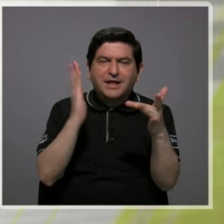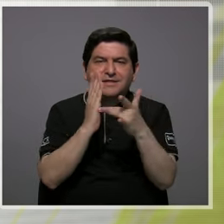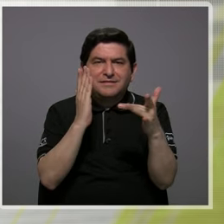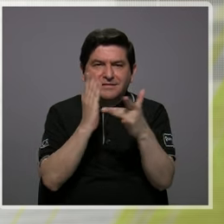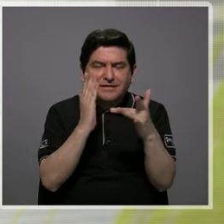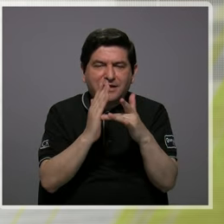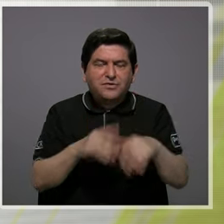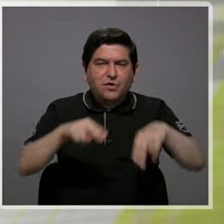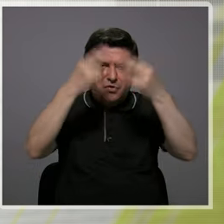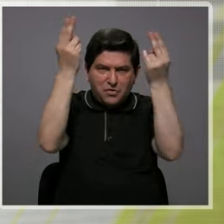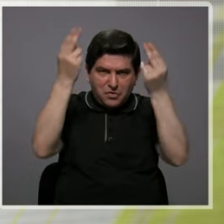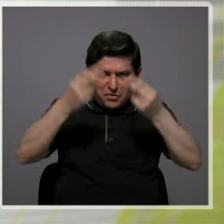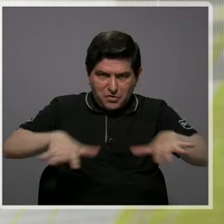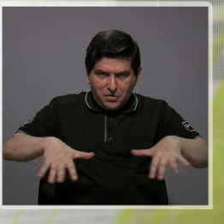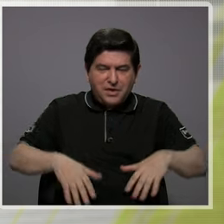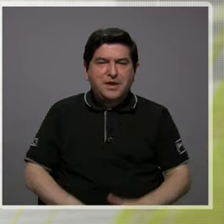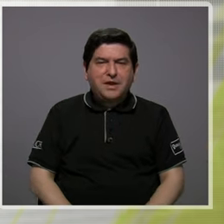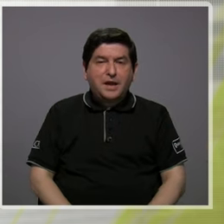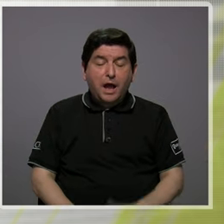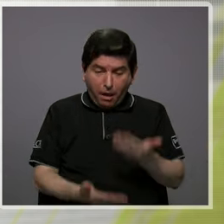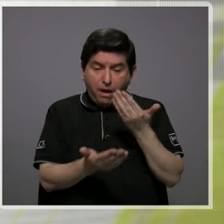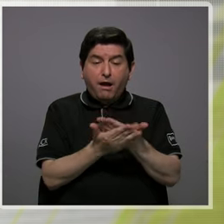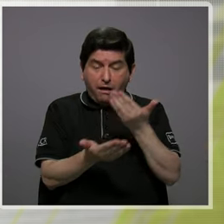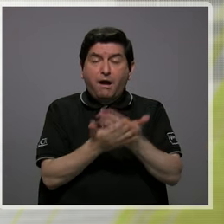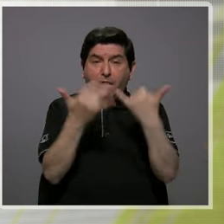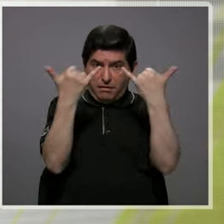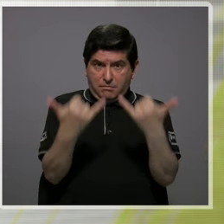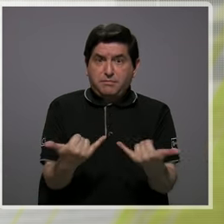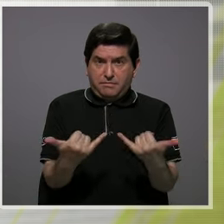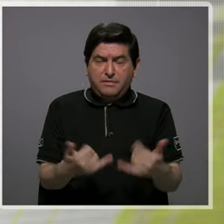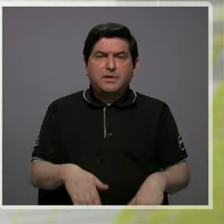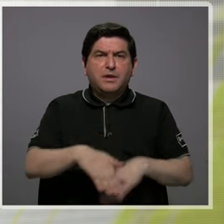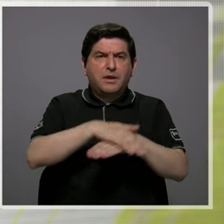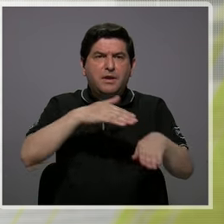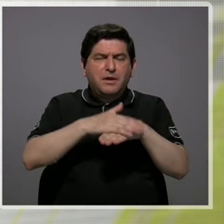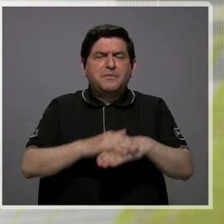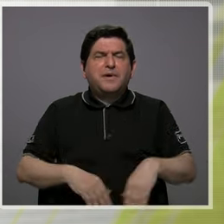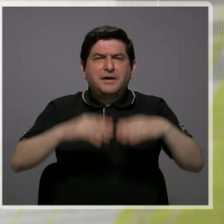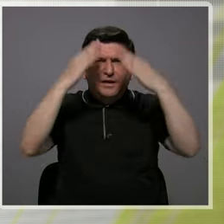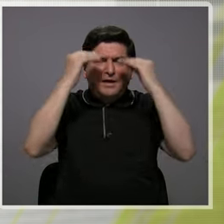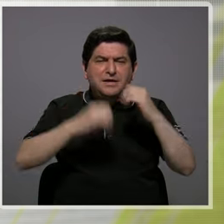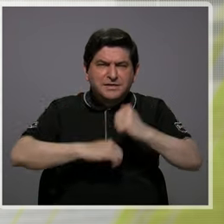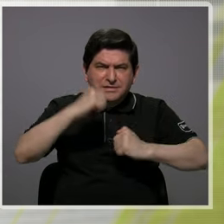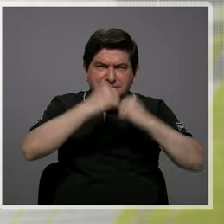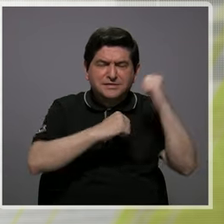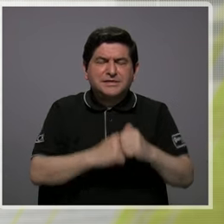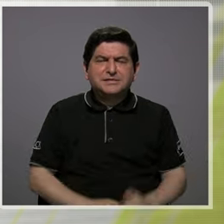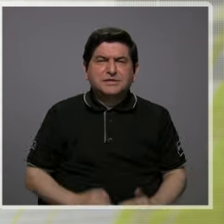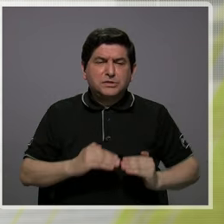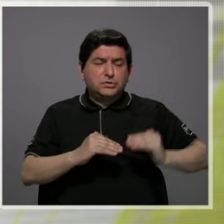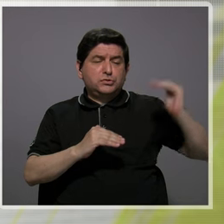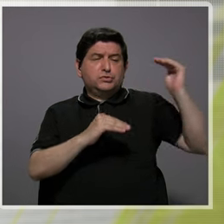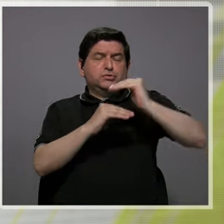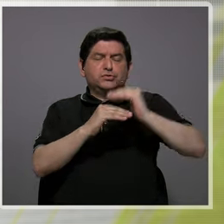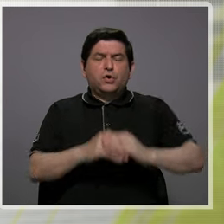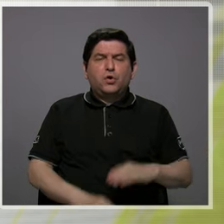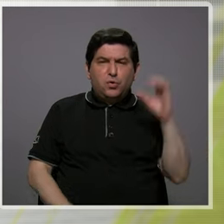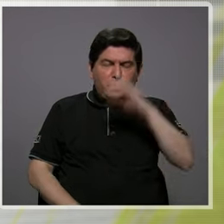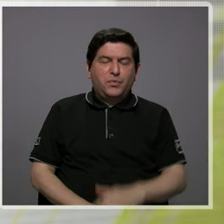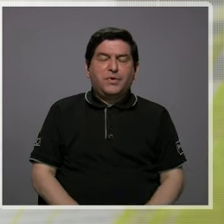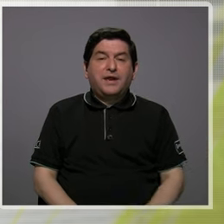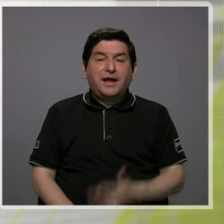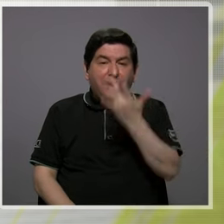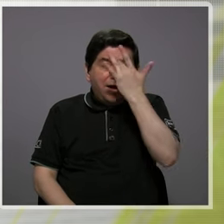digitales tecnologías que se van comprobando como bases de datos estructuradas metabuscadores la propia Inteligencia